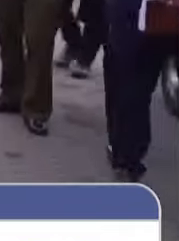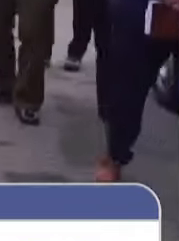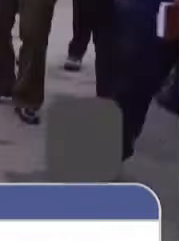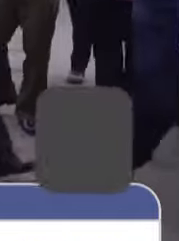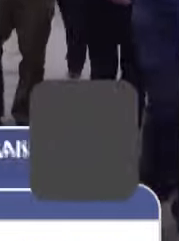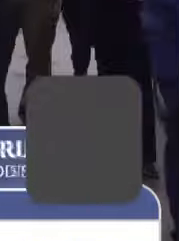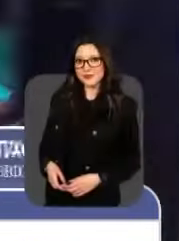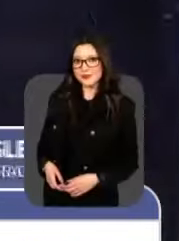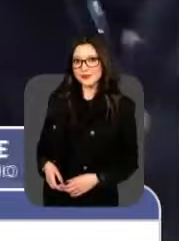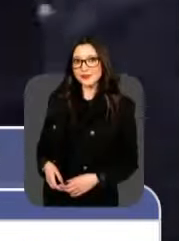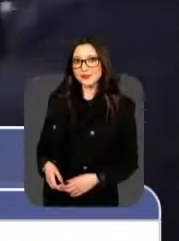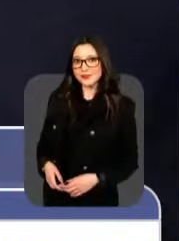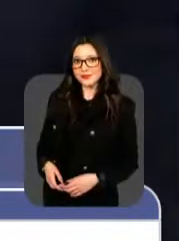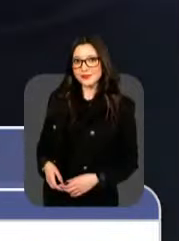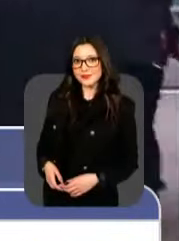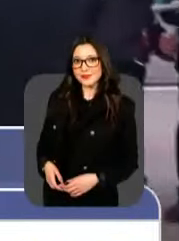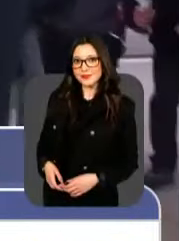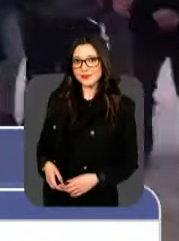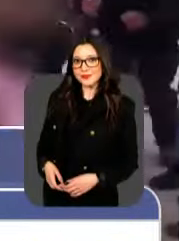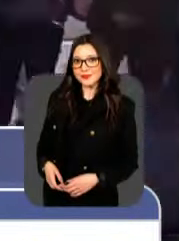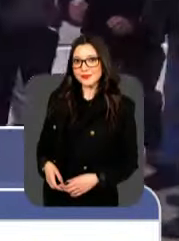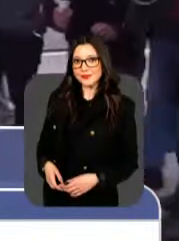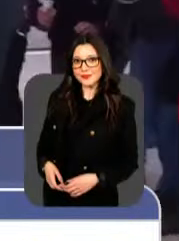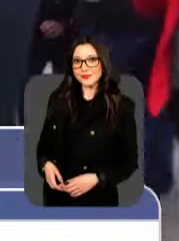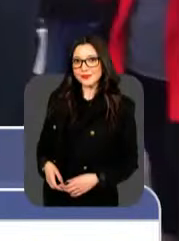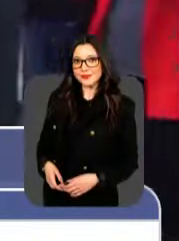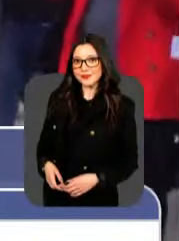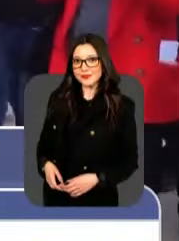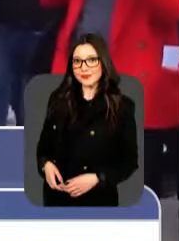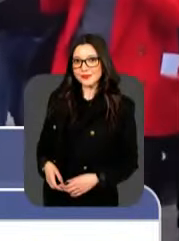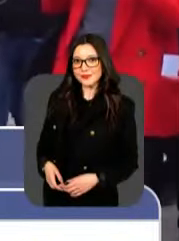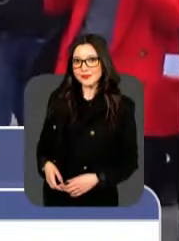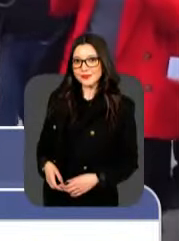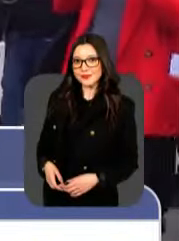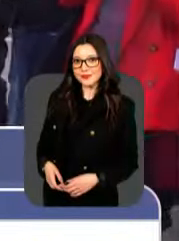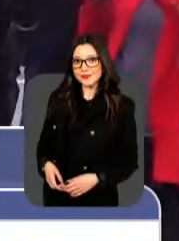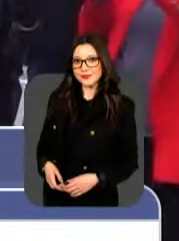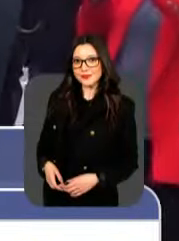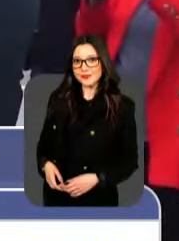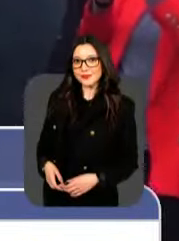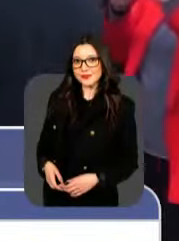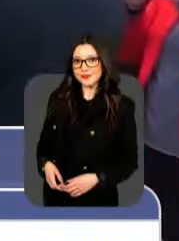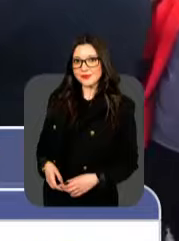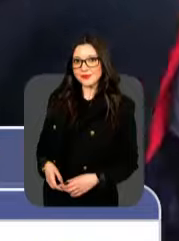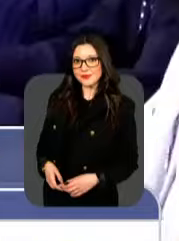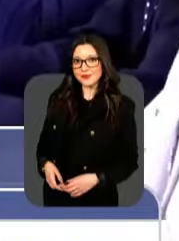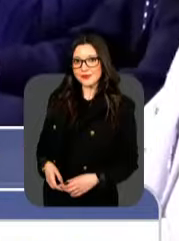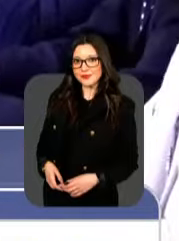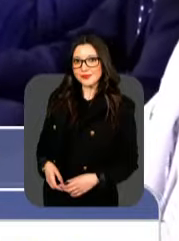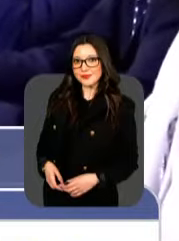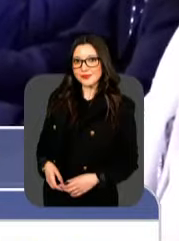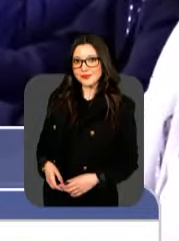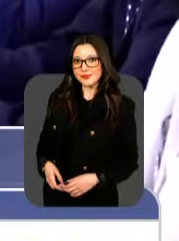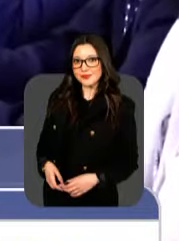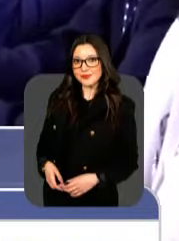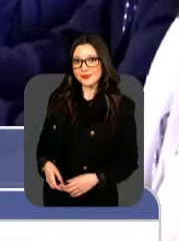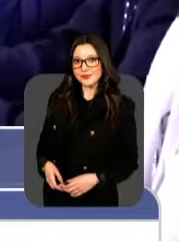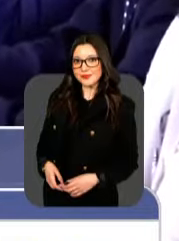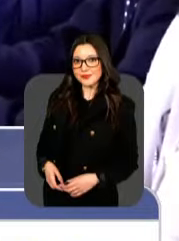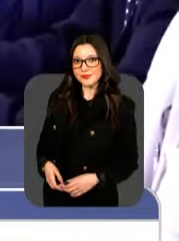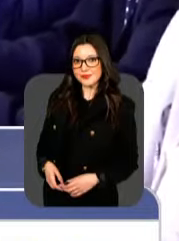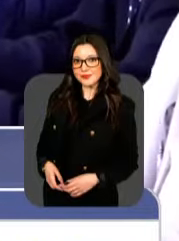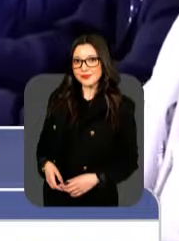declaración recalcó hartas veces el poder que tenía Manuel Monsalve, la exposición que tenía Manuel Monsalve. Sí,